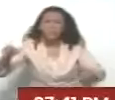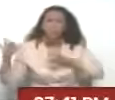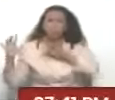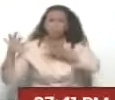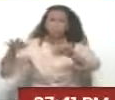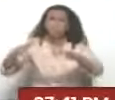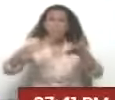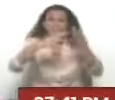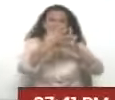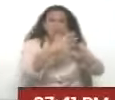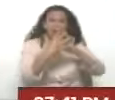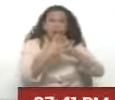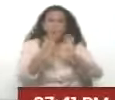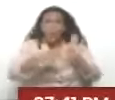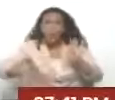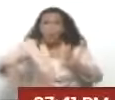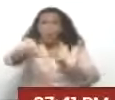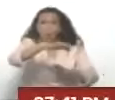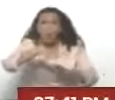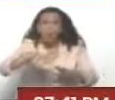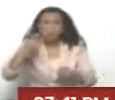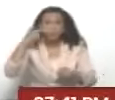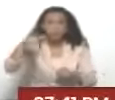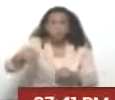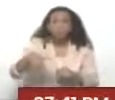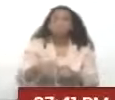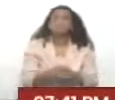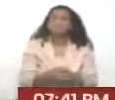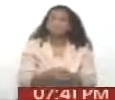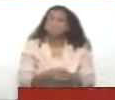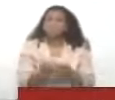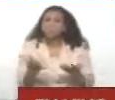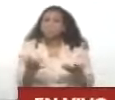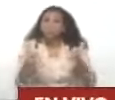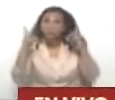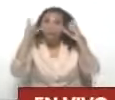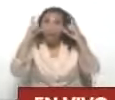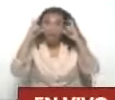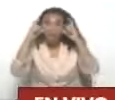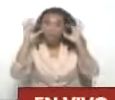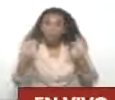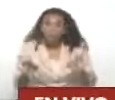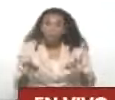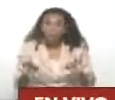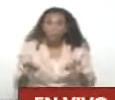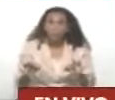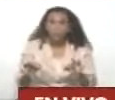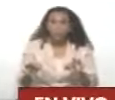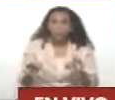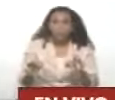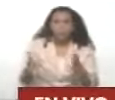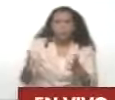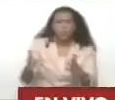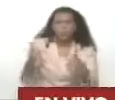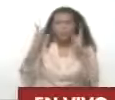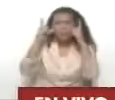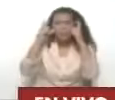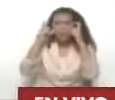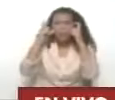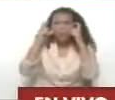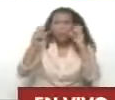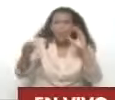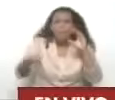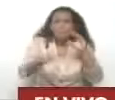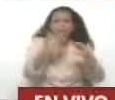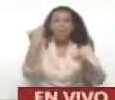Cejita y de la parte alta allí. Y una foto que, mandada